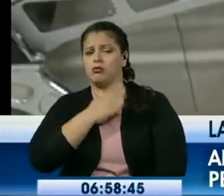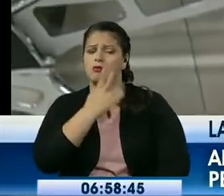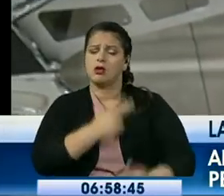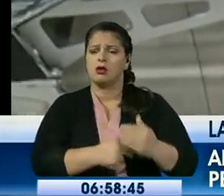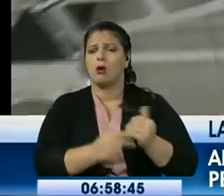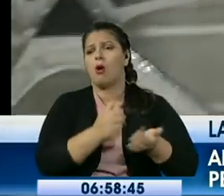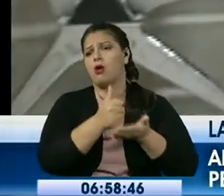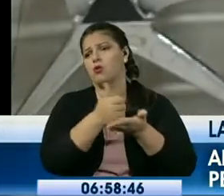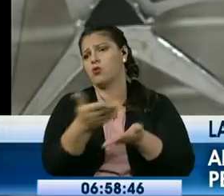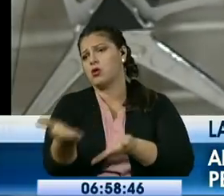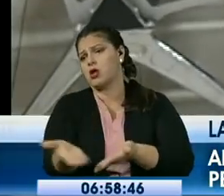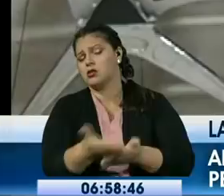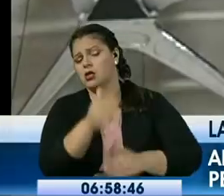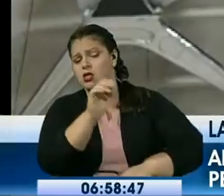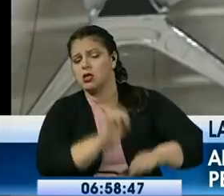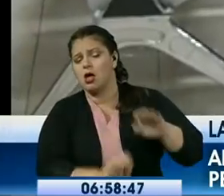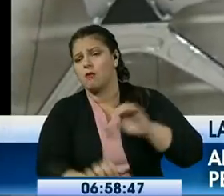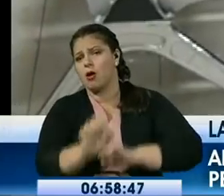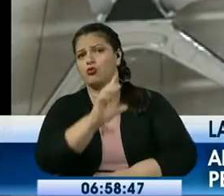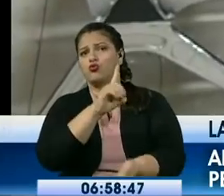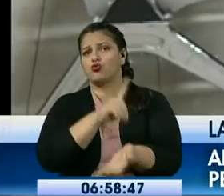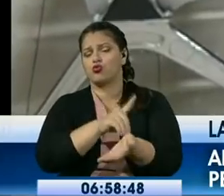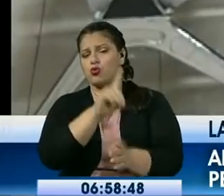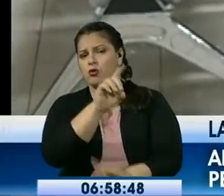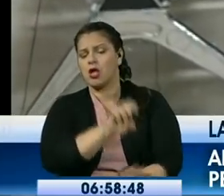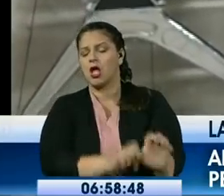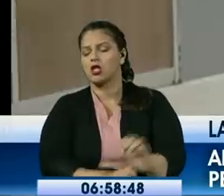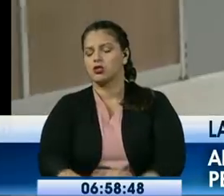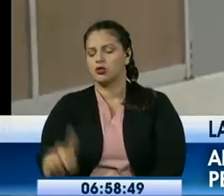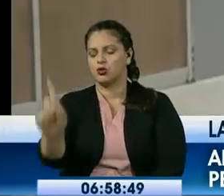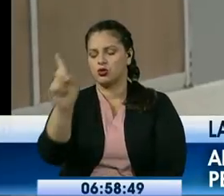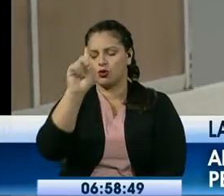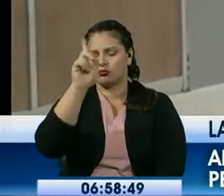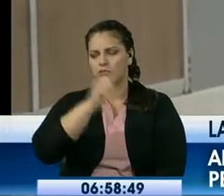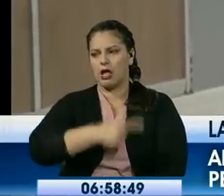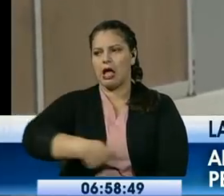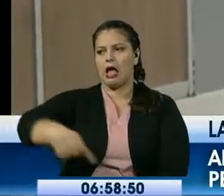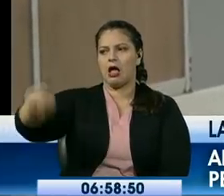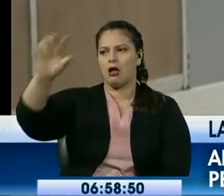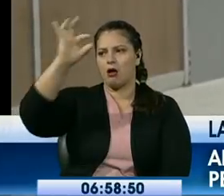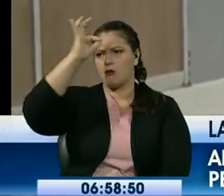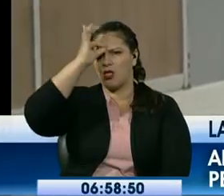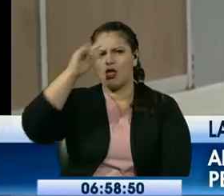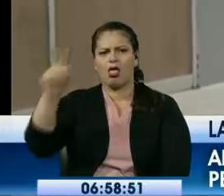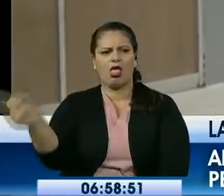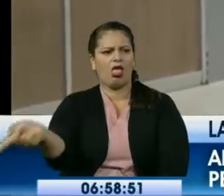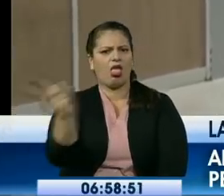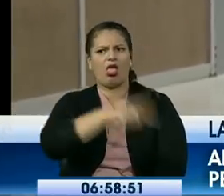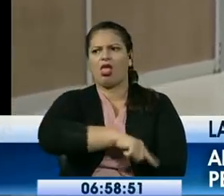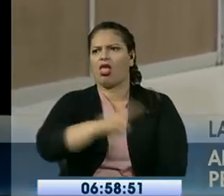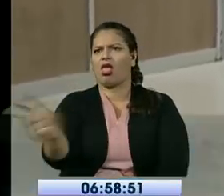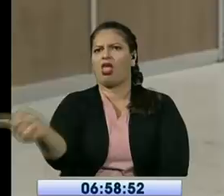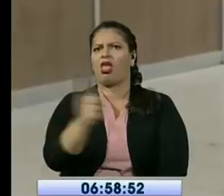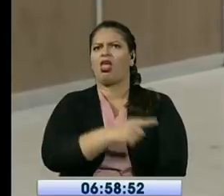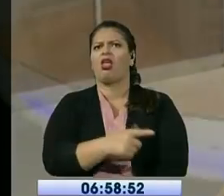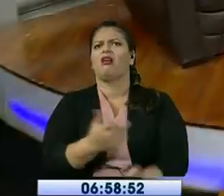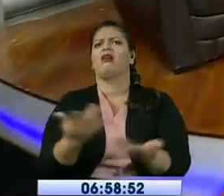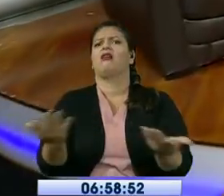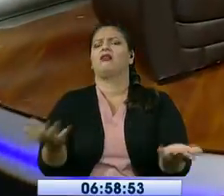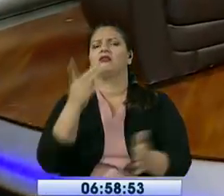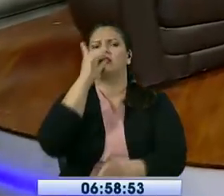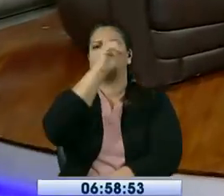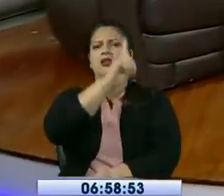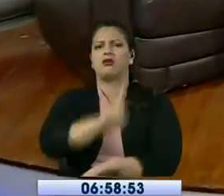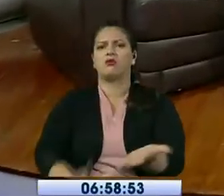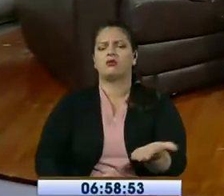sin realizarse el reconocimiento médico. Informó Jorge Salazar.